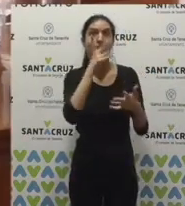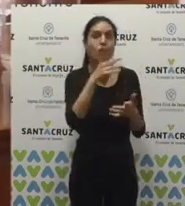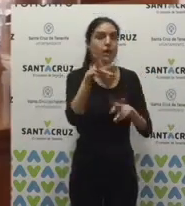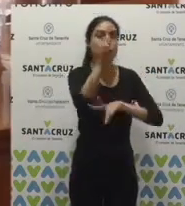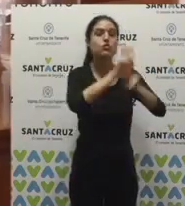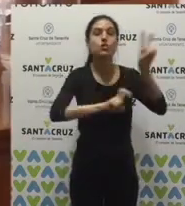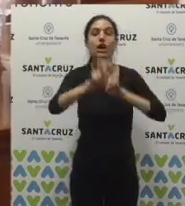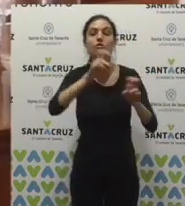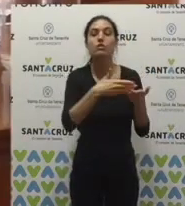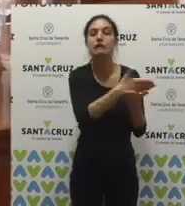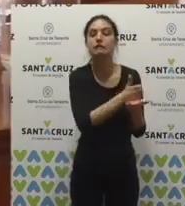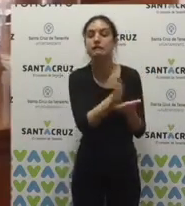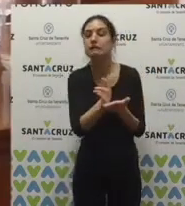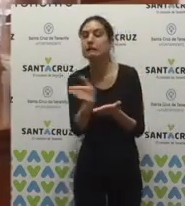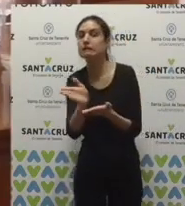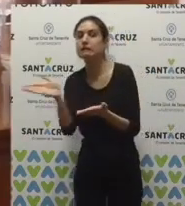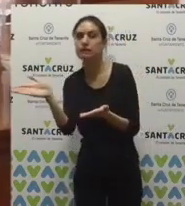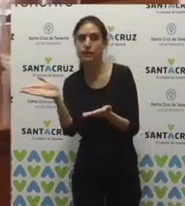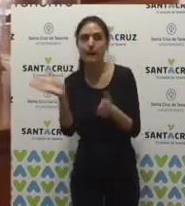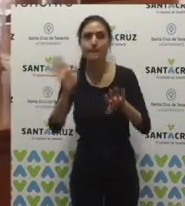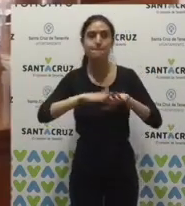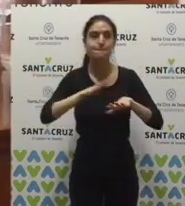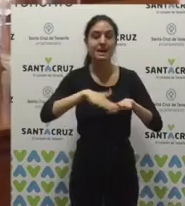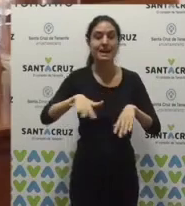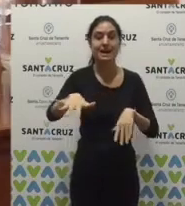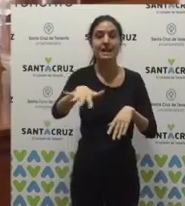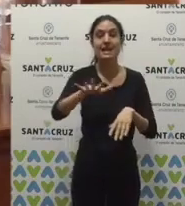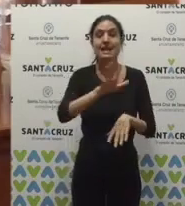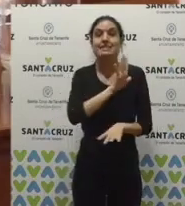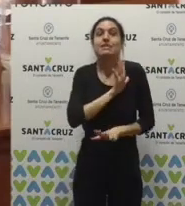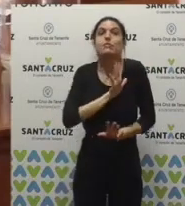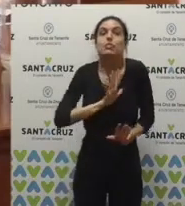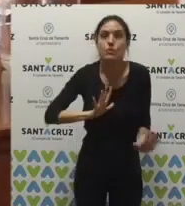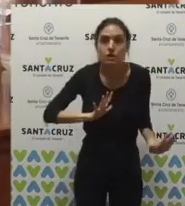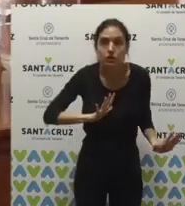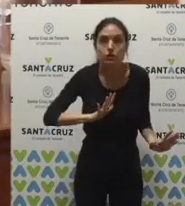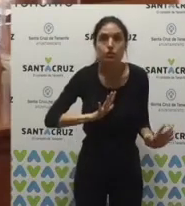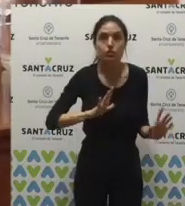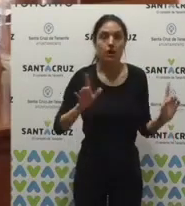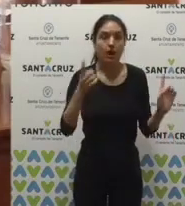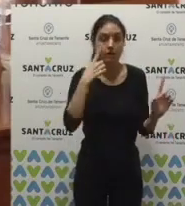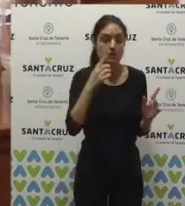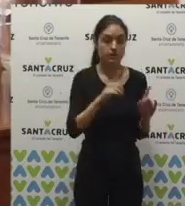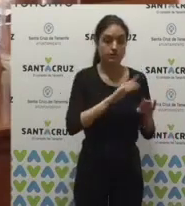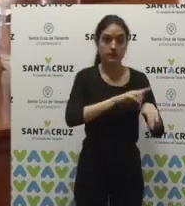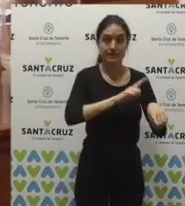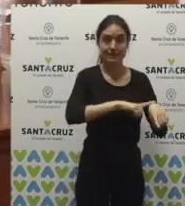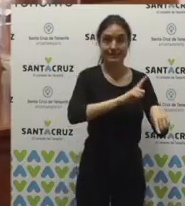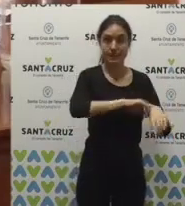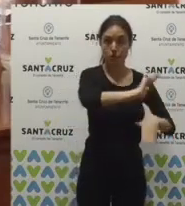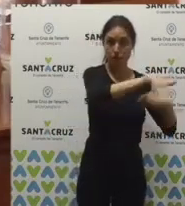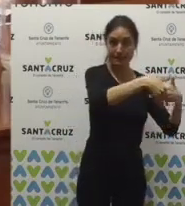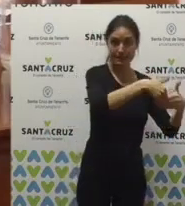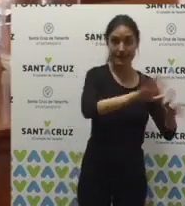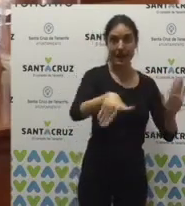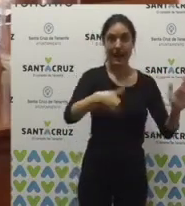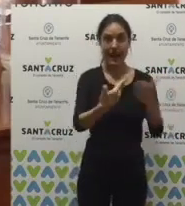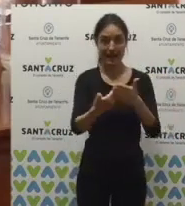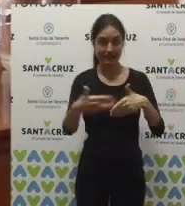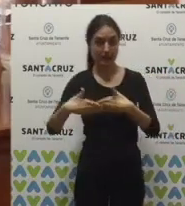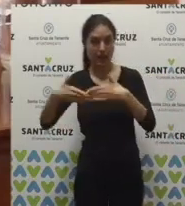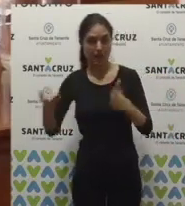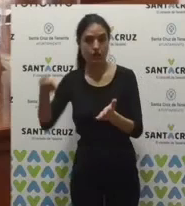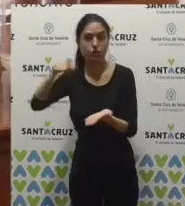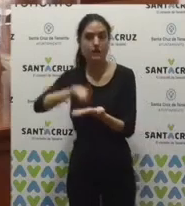alternativas para el espacio temporal que va desde desde el cierre hasta que se pueda reinaugurar el nuevo espacio